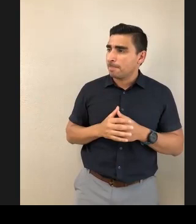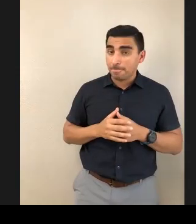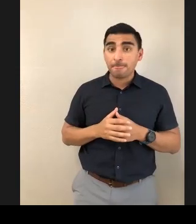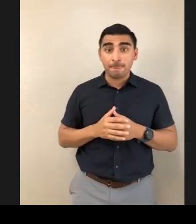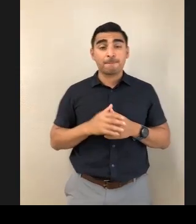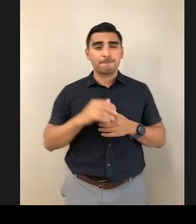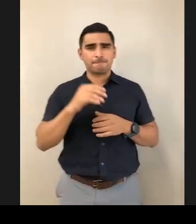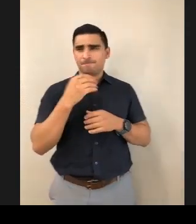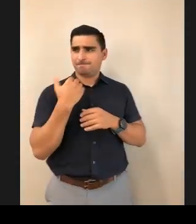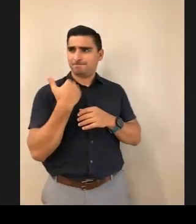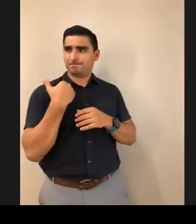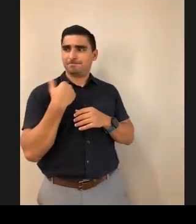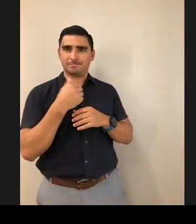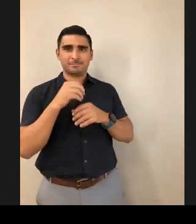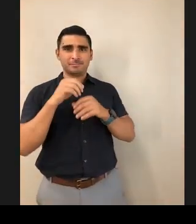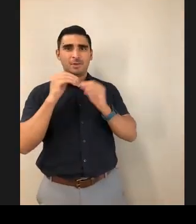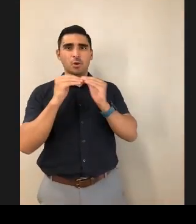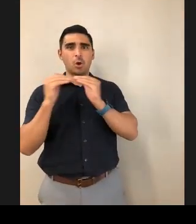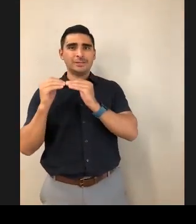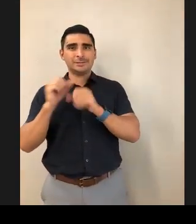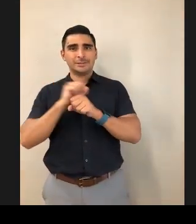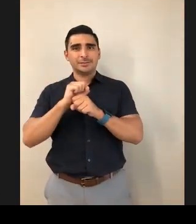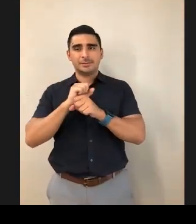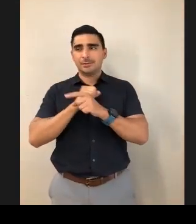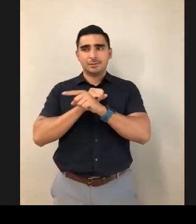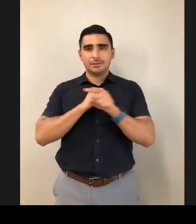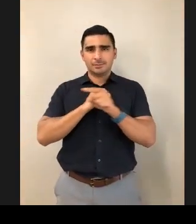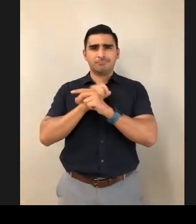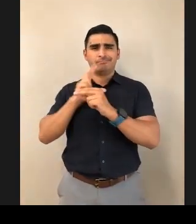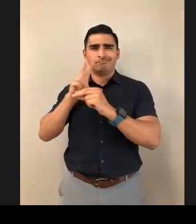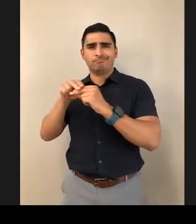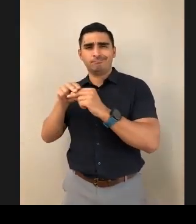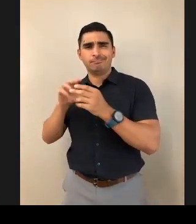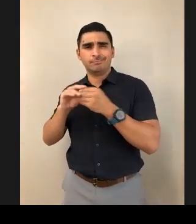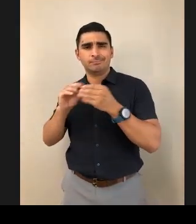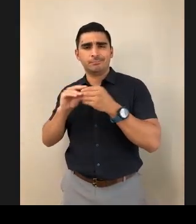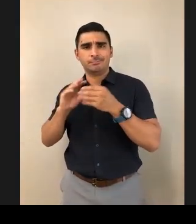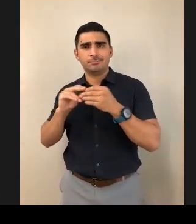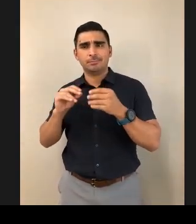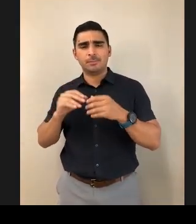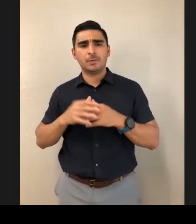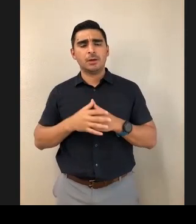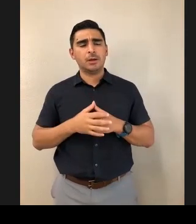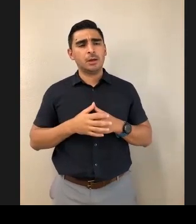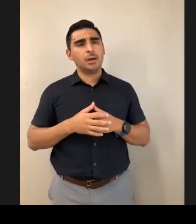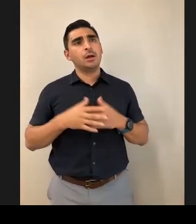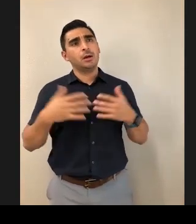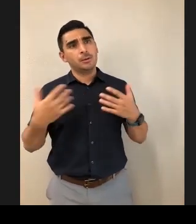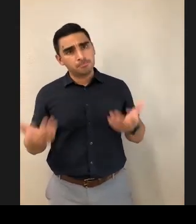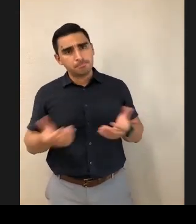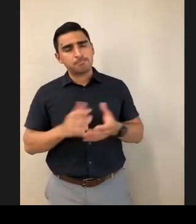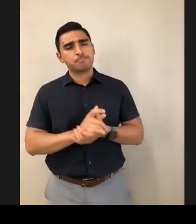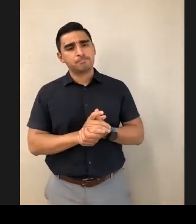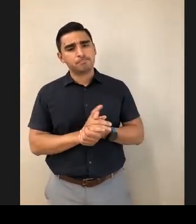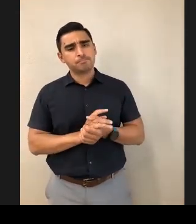tener que abundar sobre lo que dijo mi colega. Es tener que